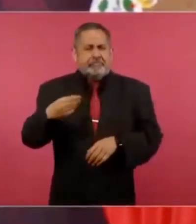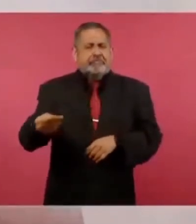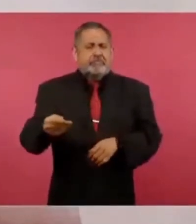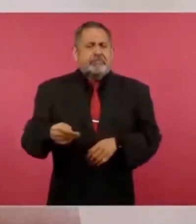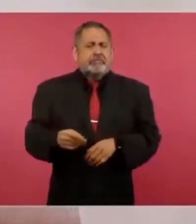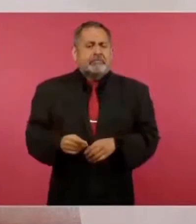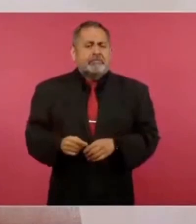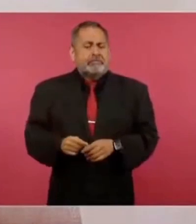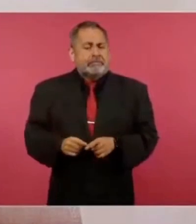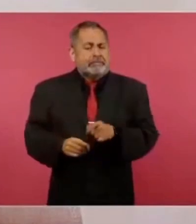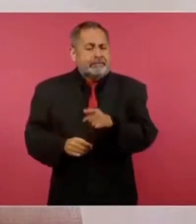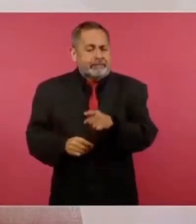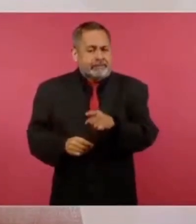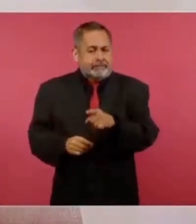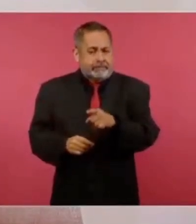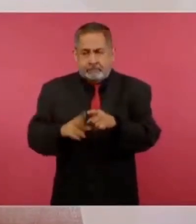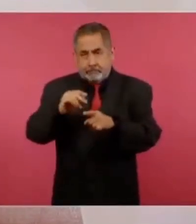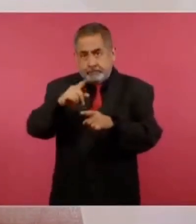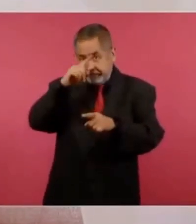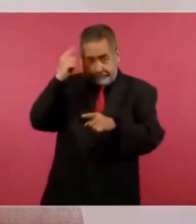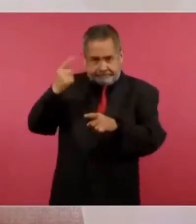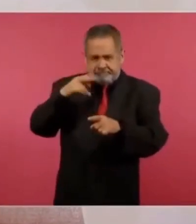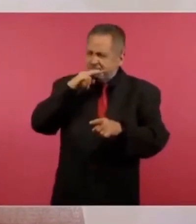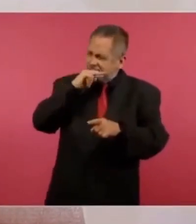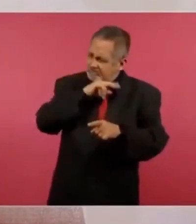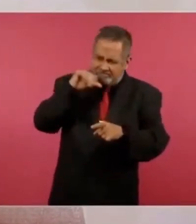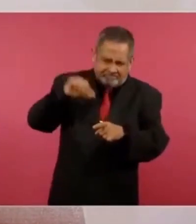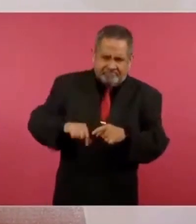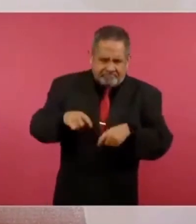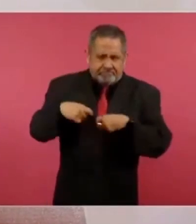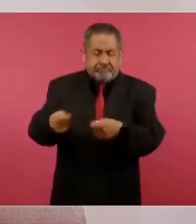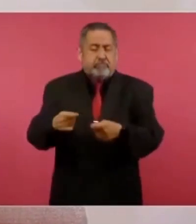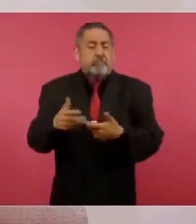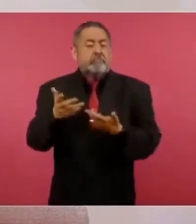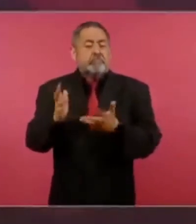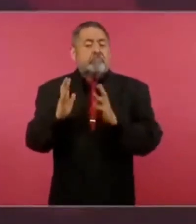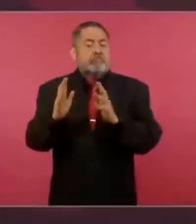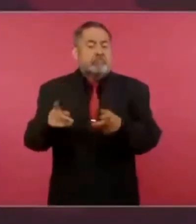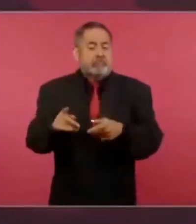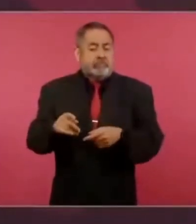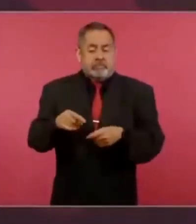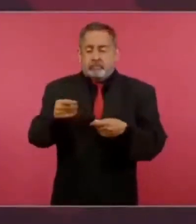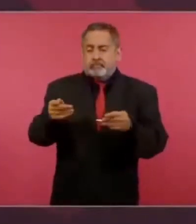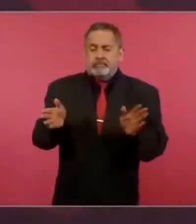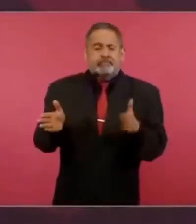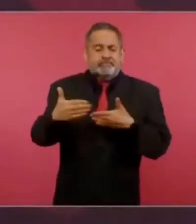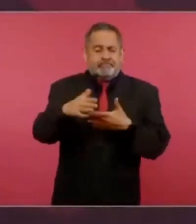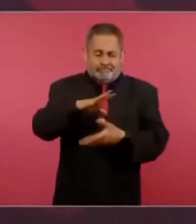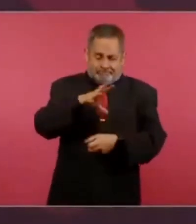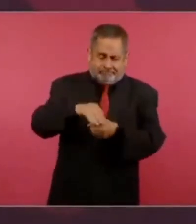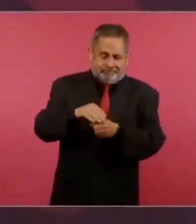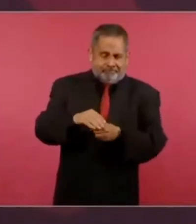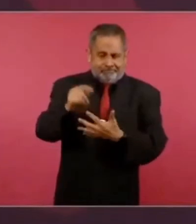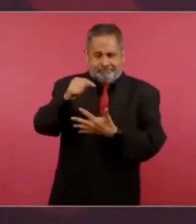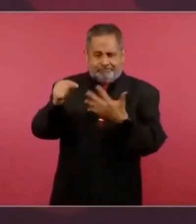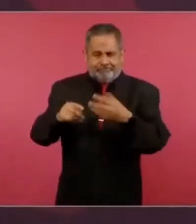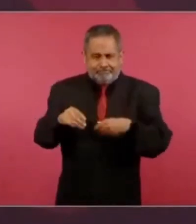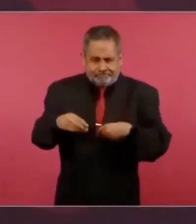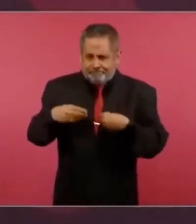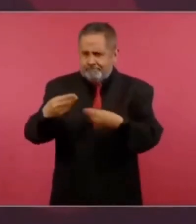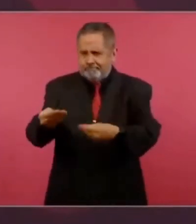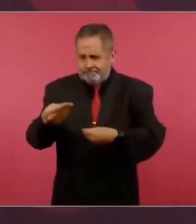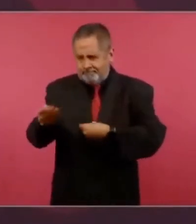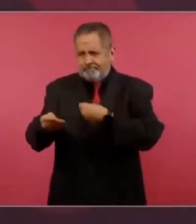récord, porque no es fácil esto, se les entregó ya un paquete de